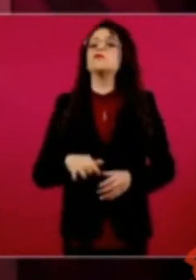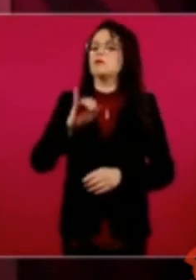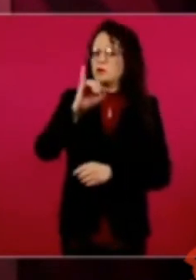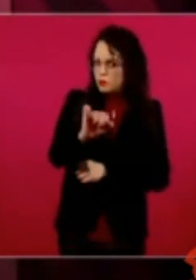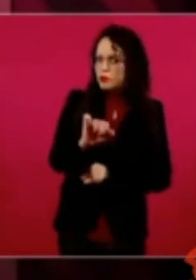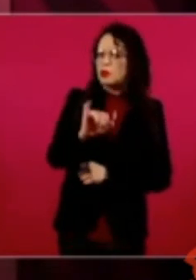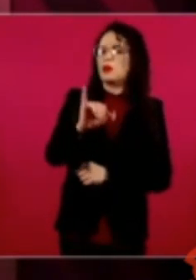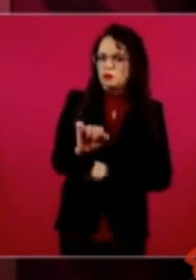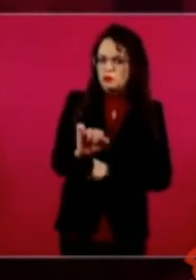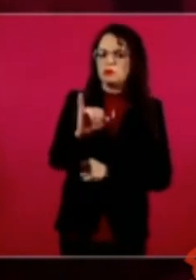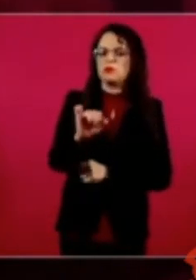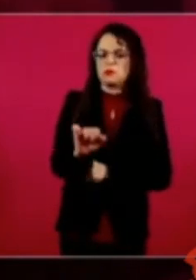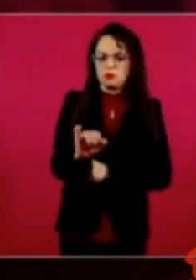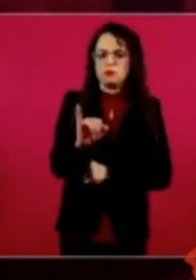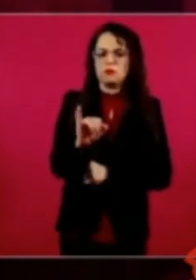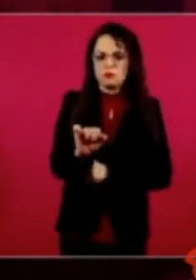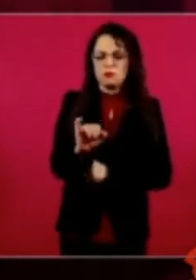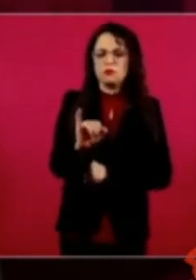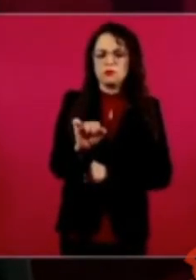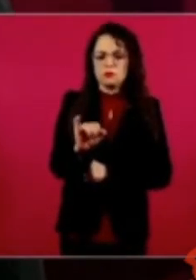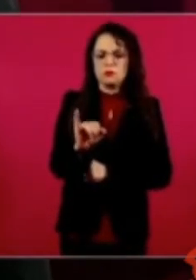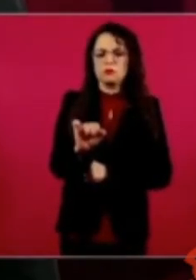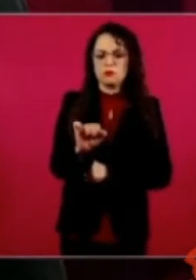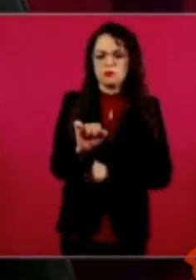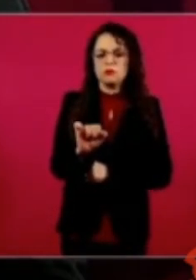¿Por qué no pones la carta esa?